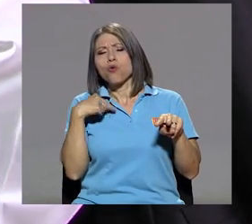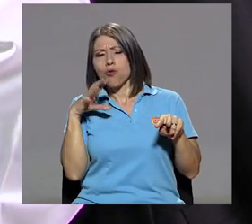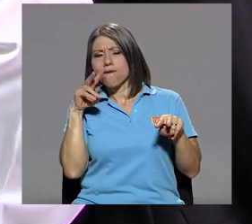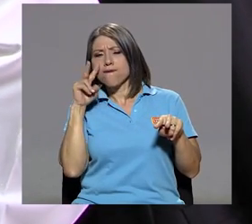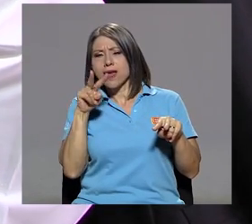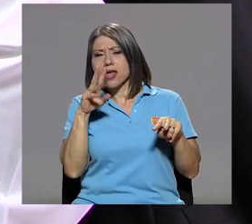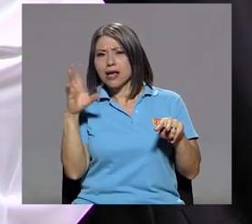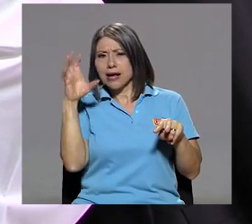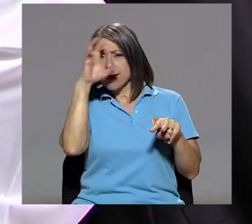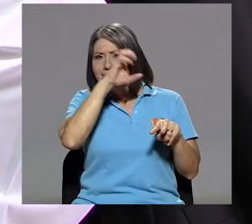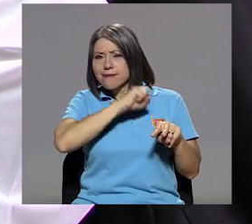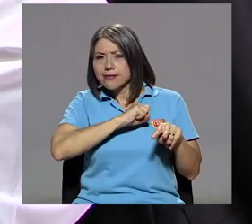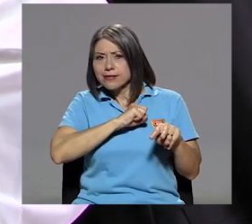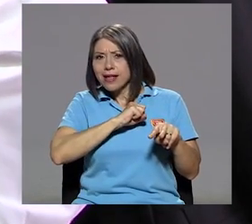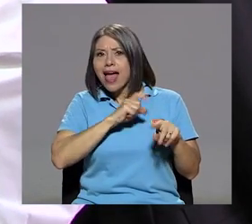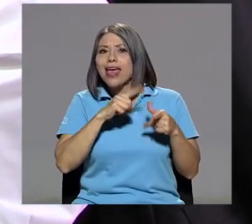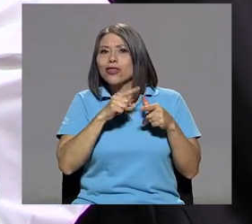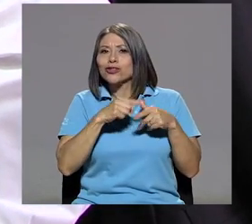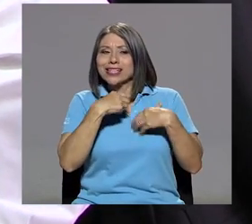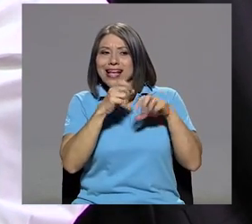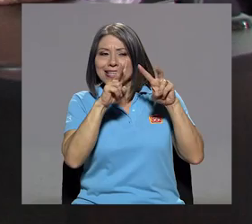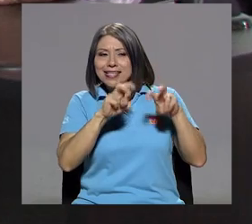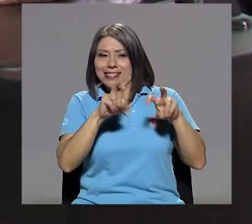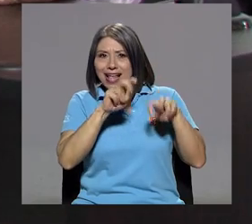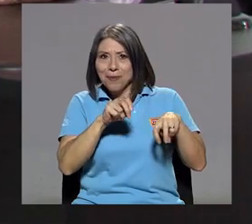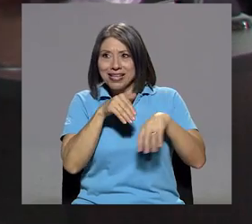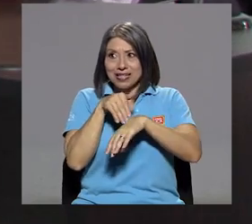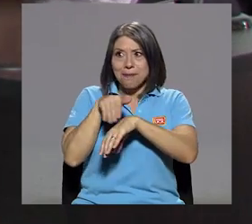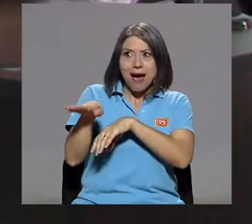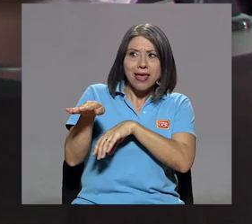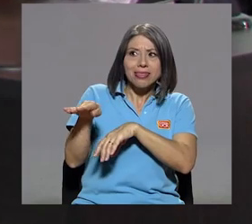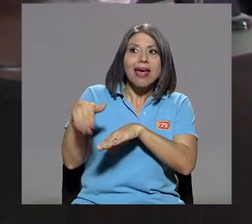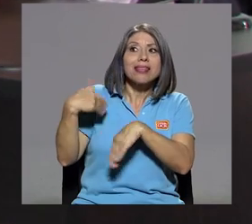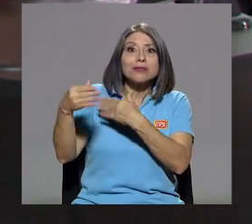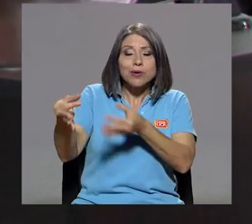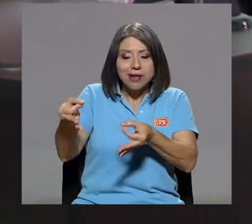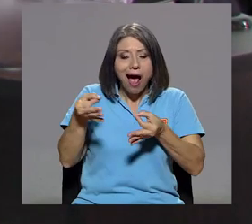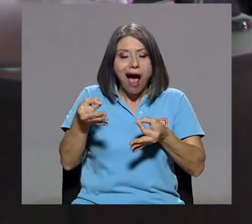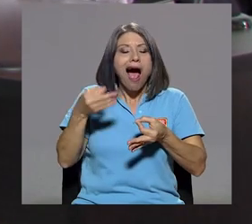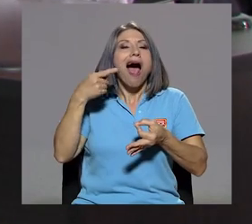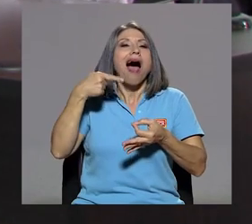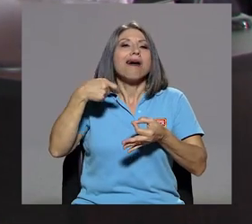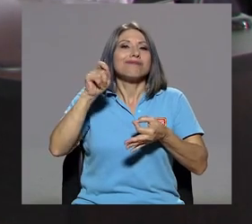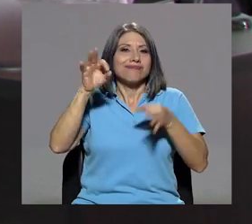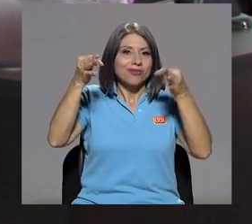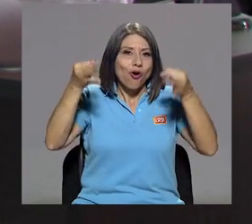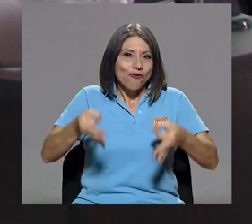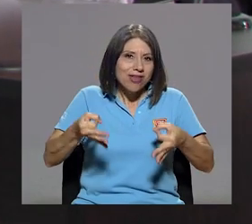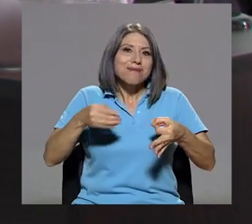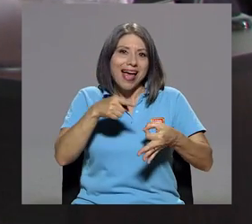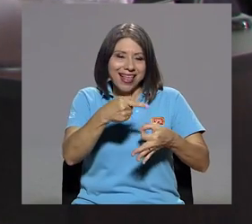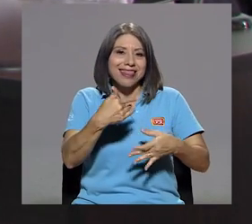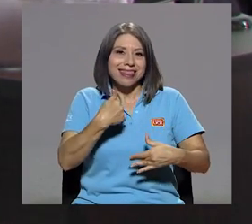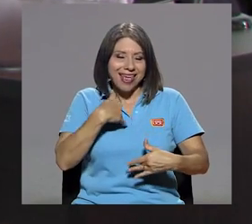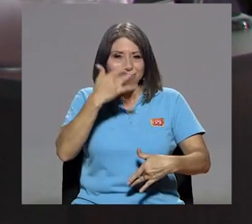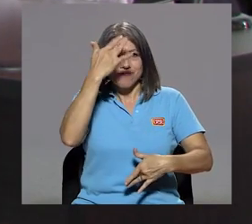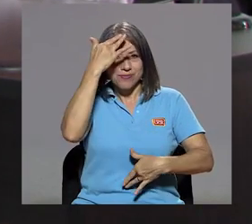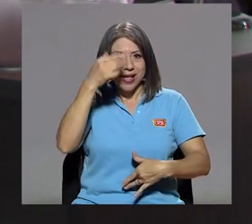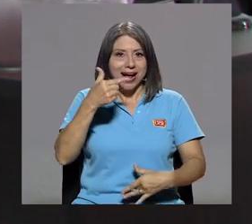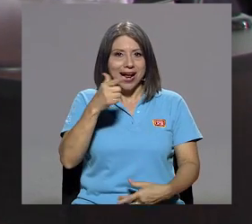que le indican que sospecha, manda los exámenes correspondientes y confirma que el paciente tiene cambios.